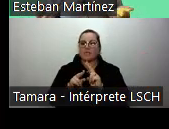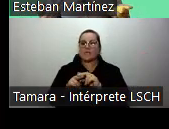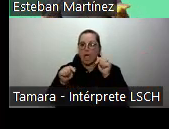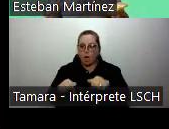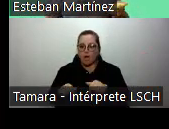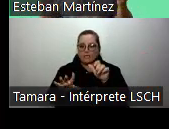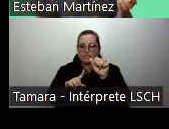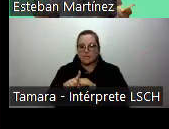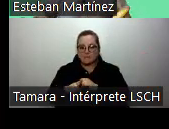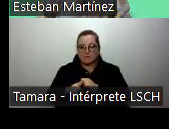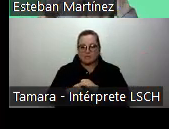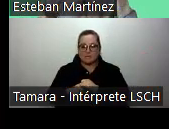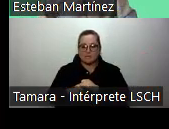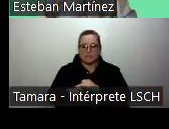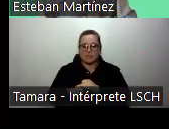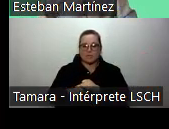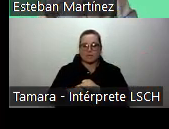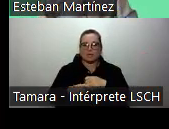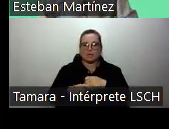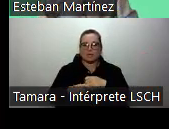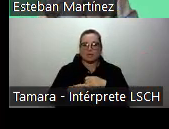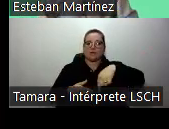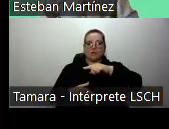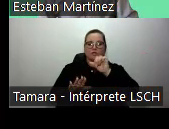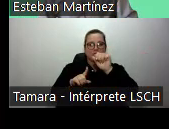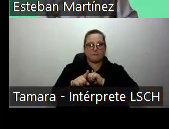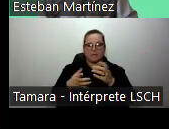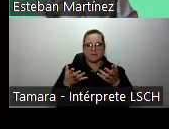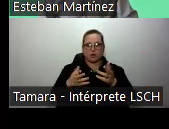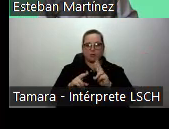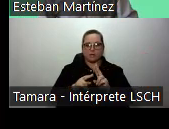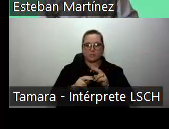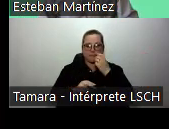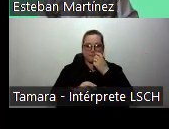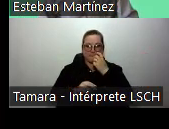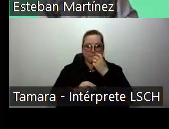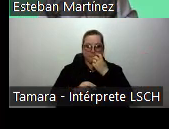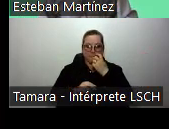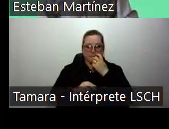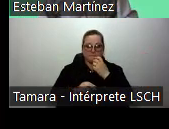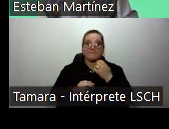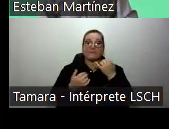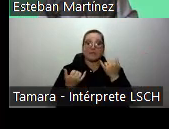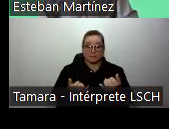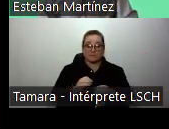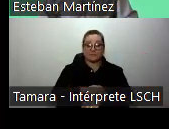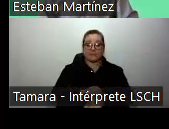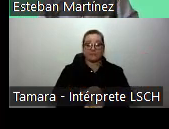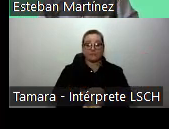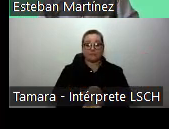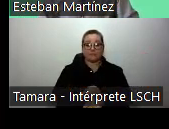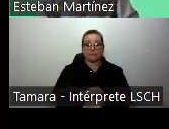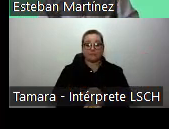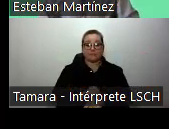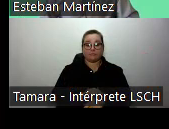ponerte en con un plan de acción de aquí a 6 meses y eh acá nos comentan por ejemplo